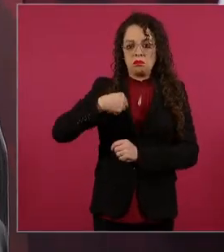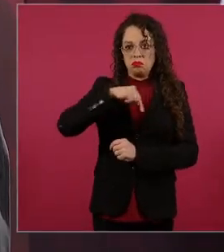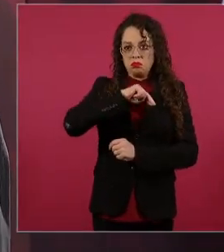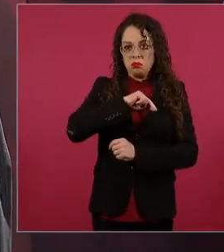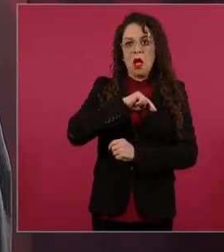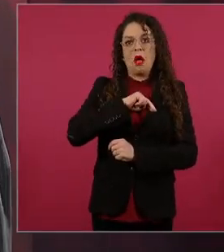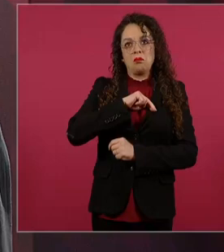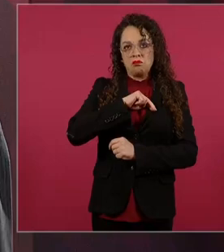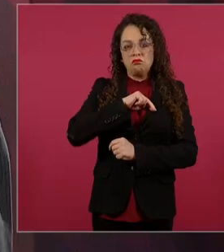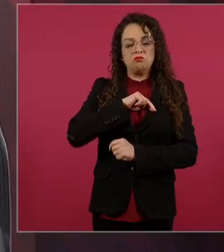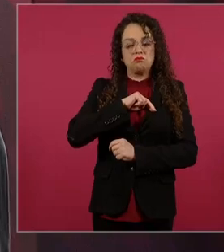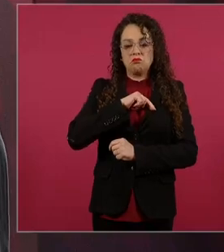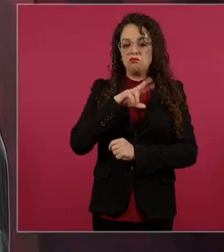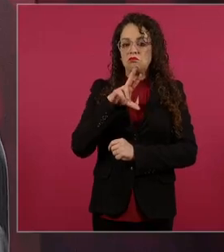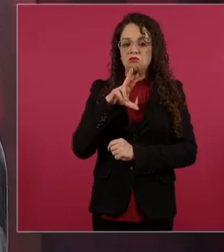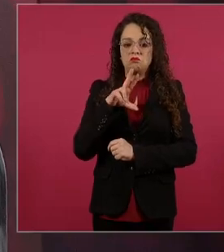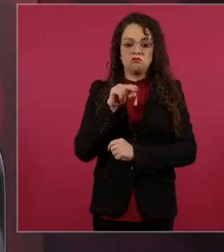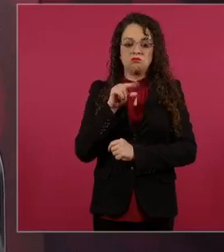no